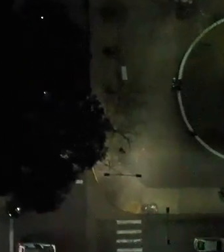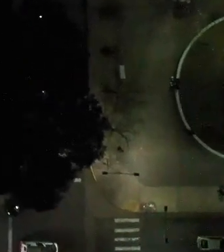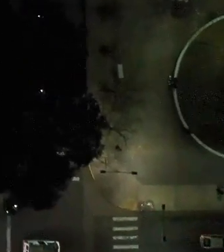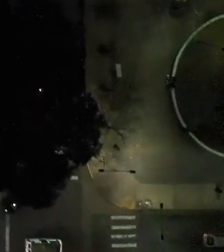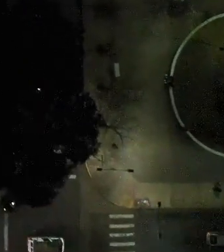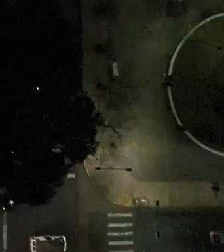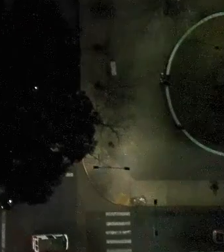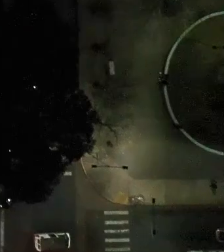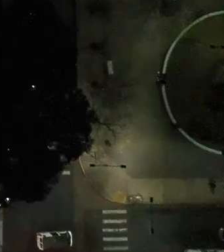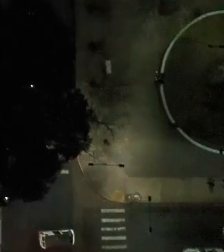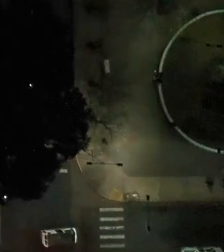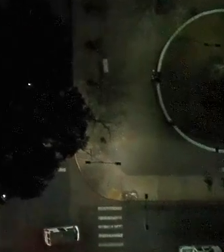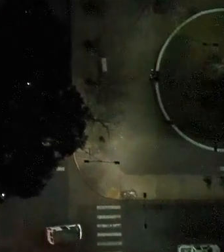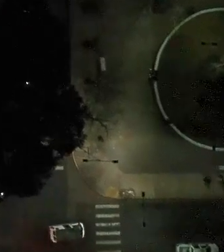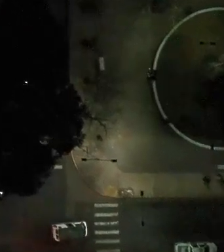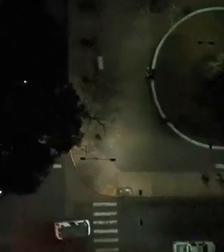más.